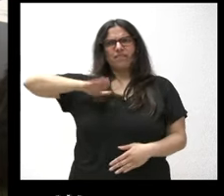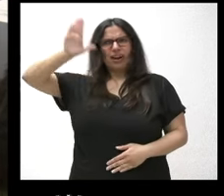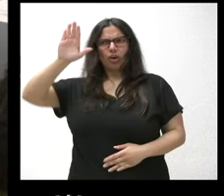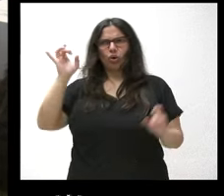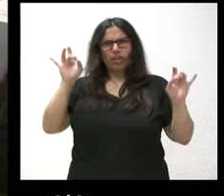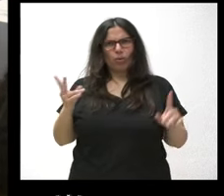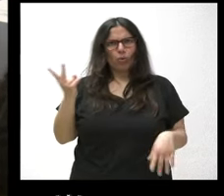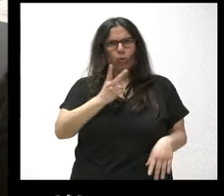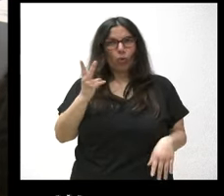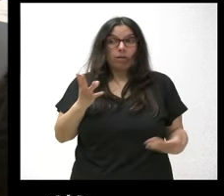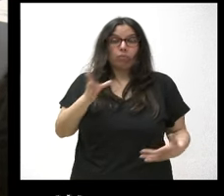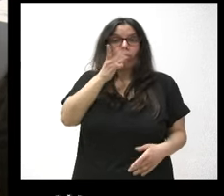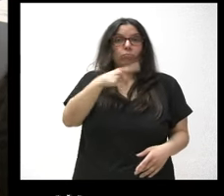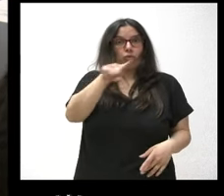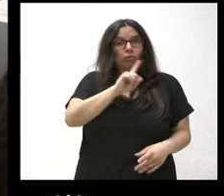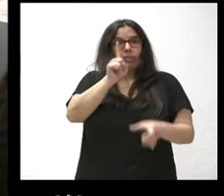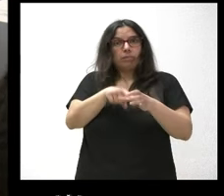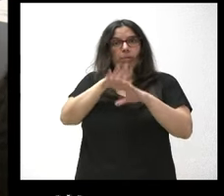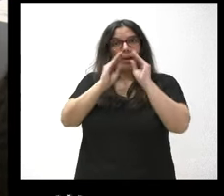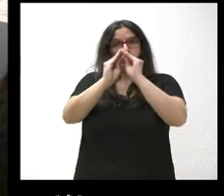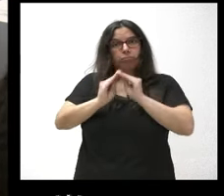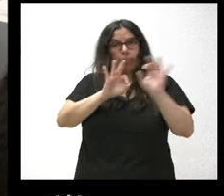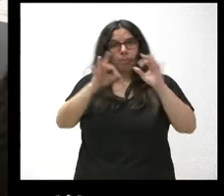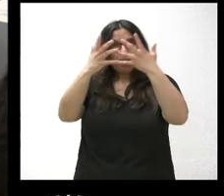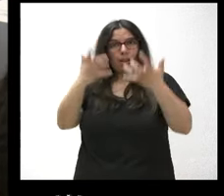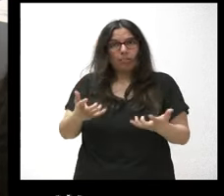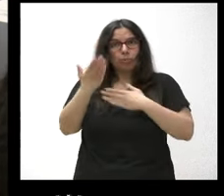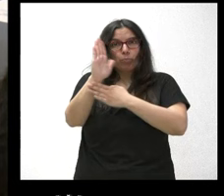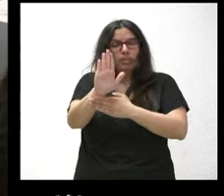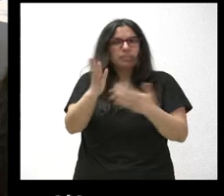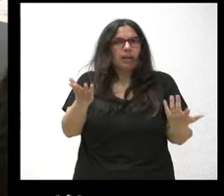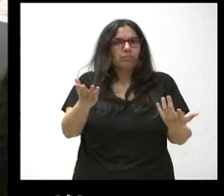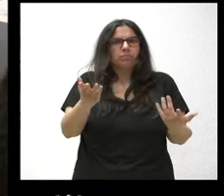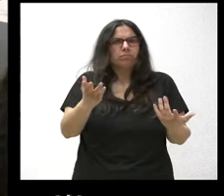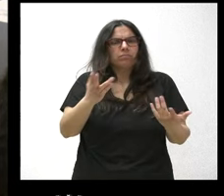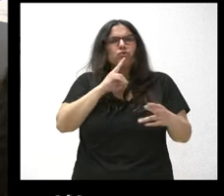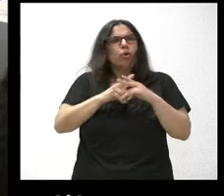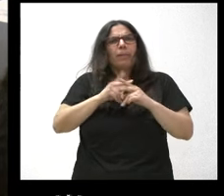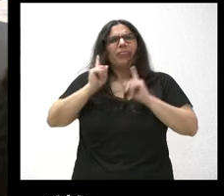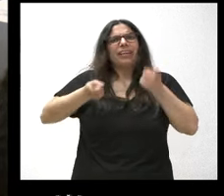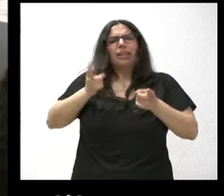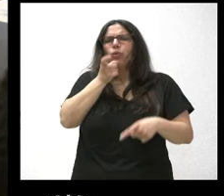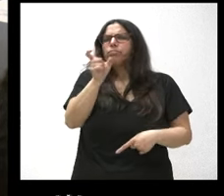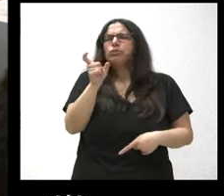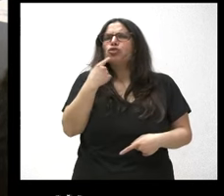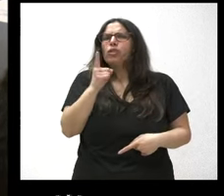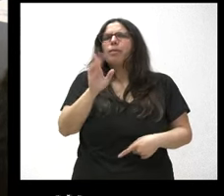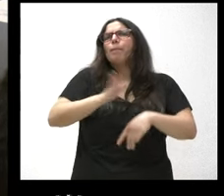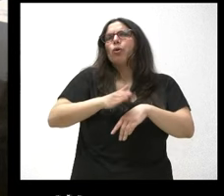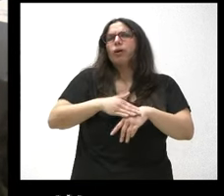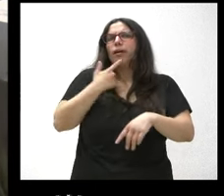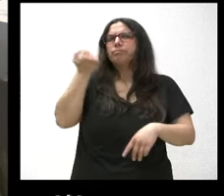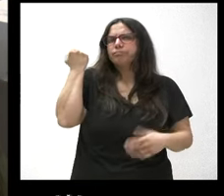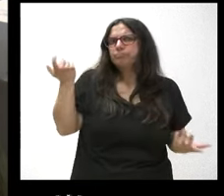han participado en la elaboración de esta proposición, ¿por qué no se le llama dictadura? Entre